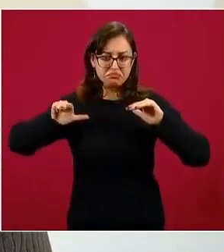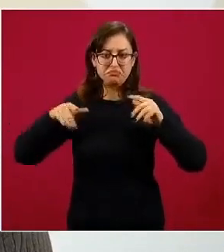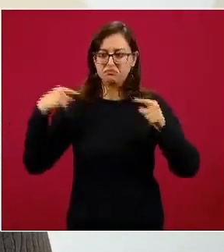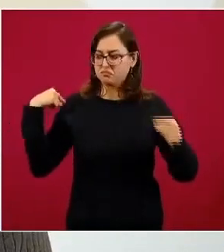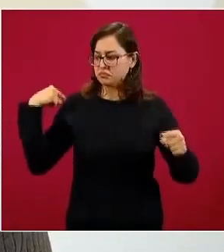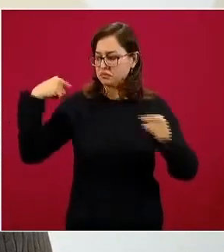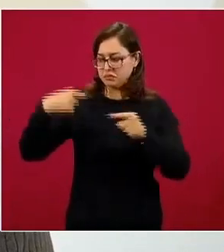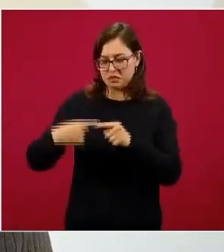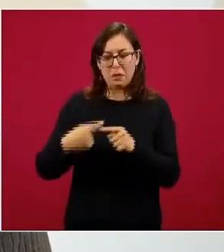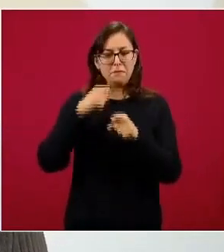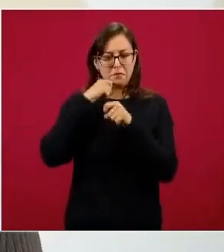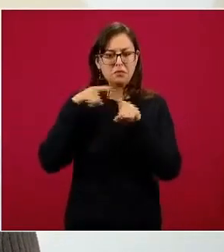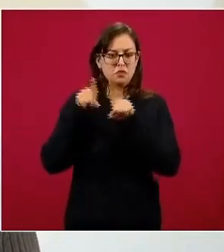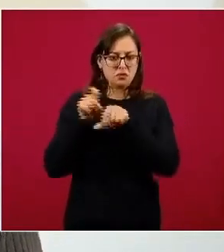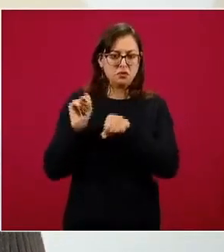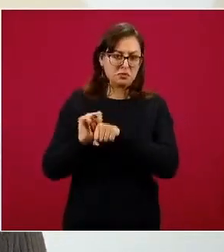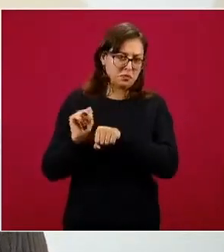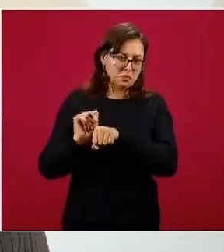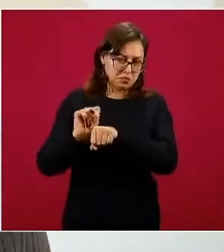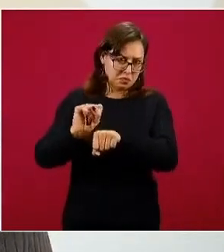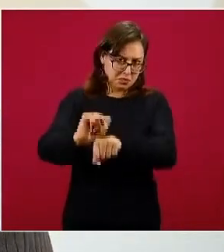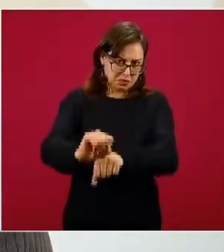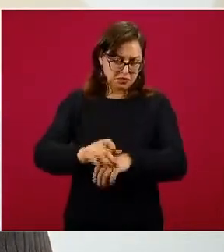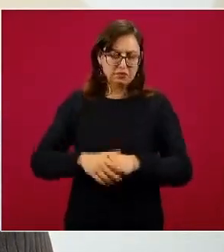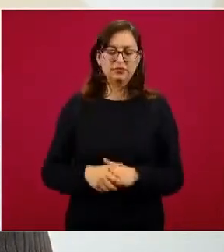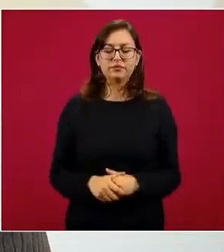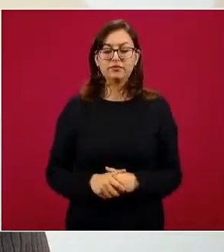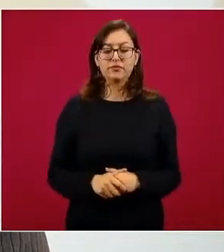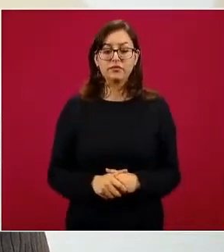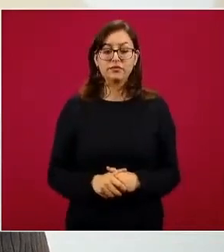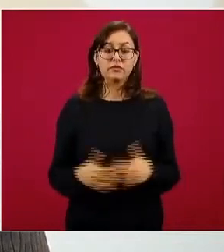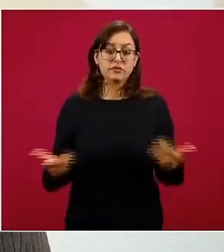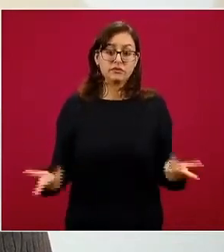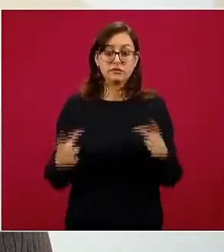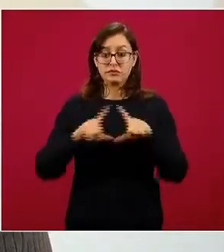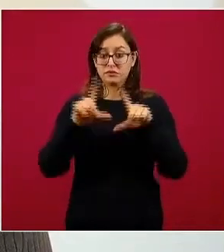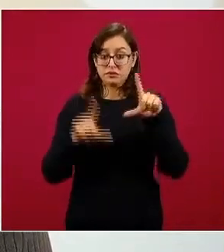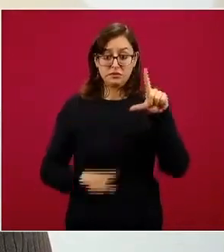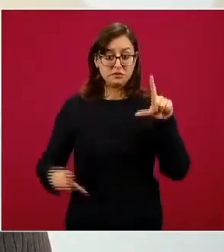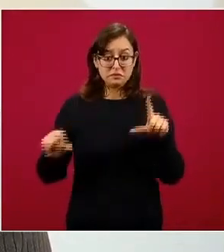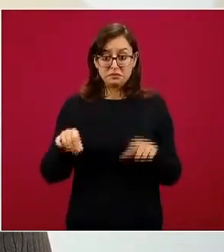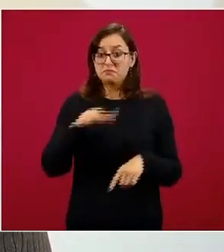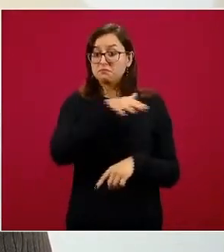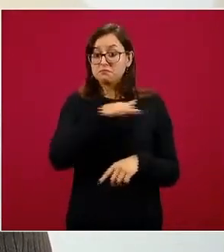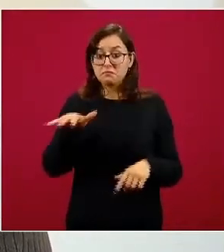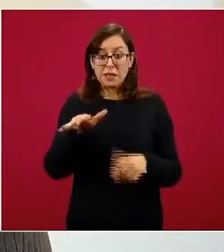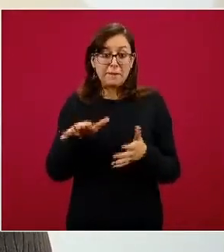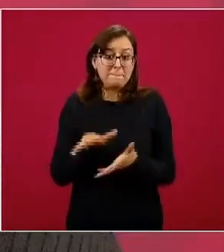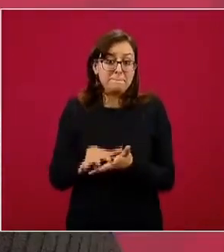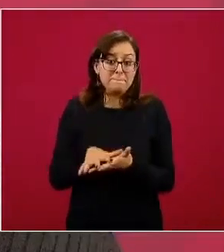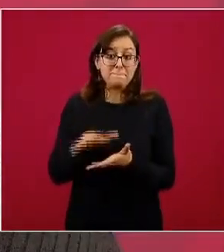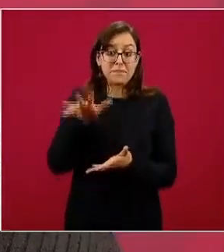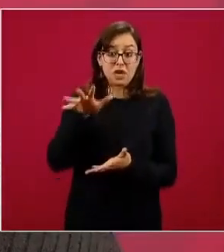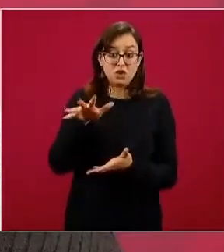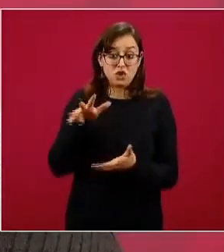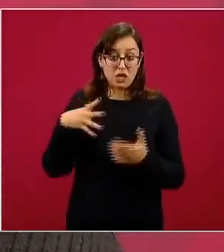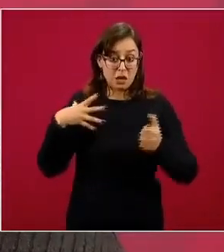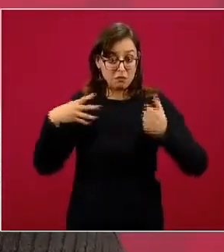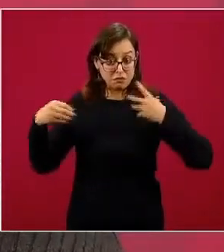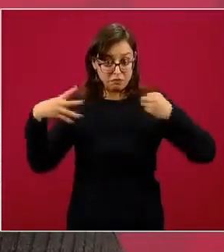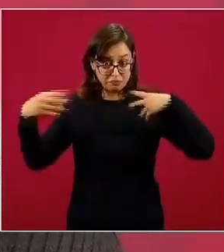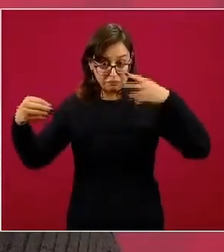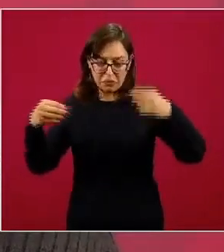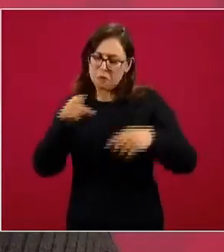últimas semanas, pero que tampoco han disminuido. Entonces, el balance final estaríamos hablando precisamente no de un